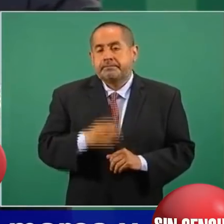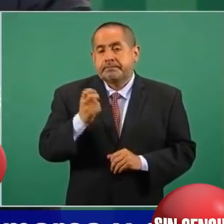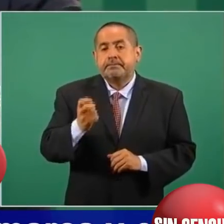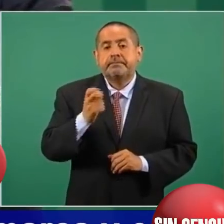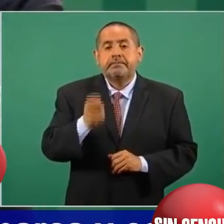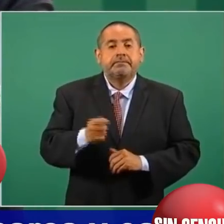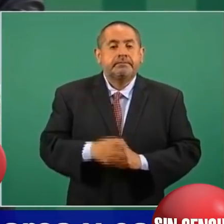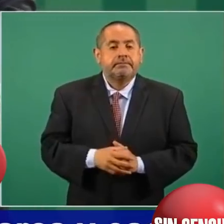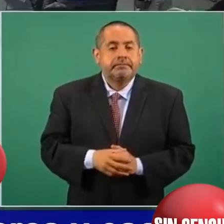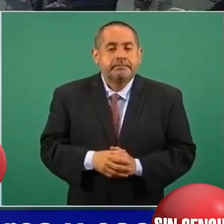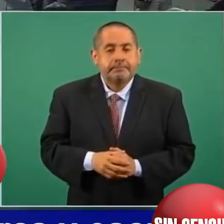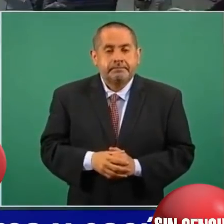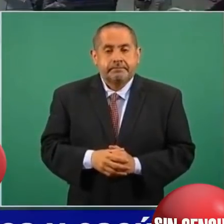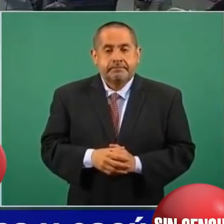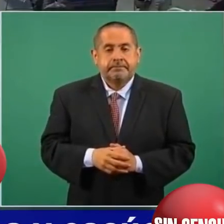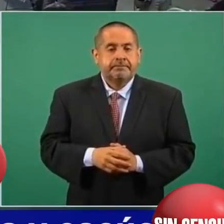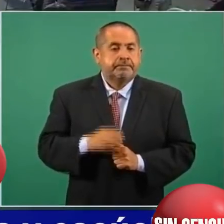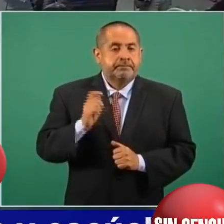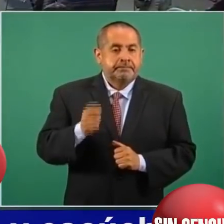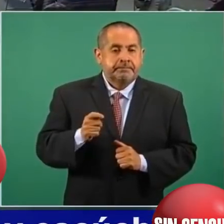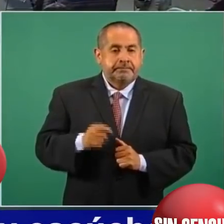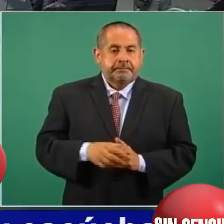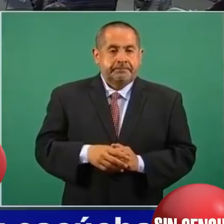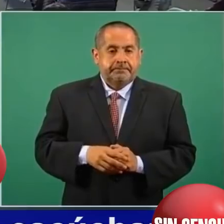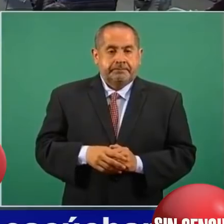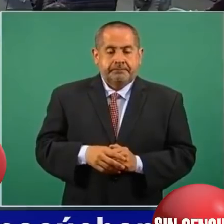Esto ya